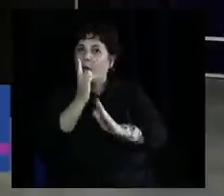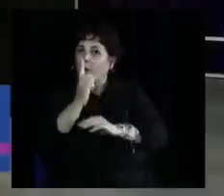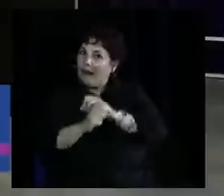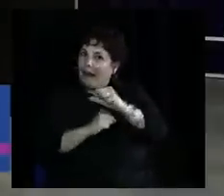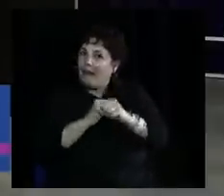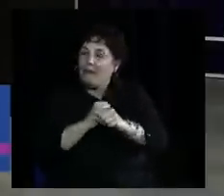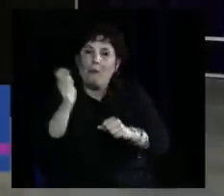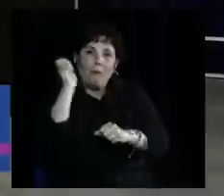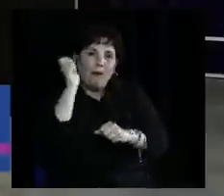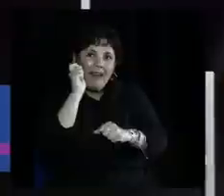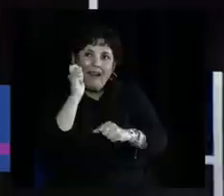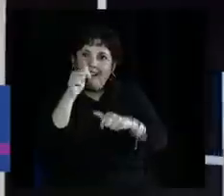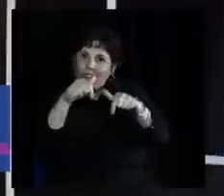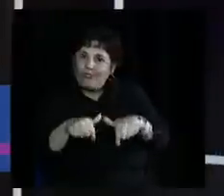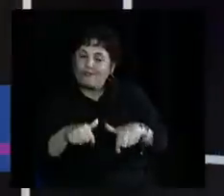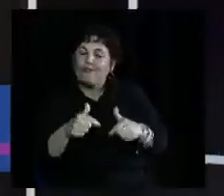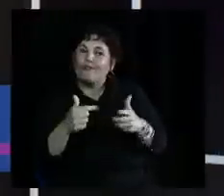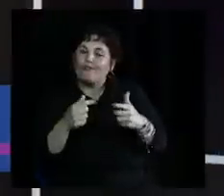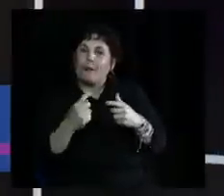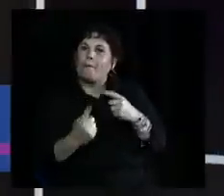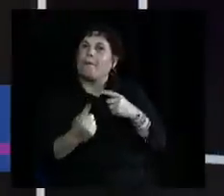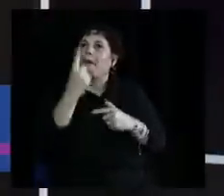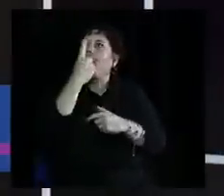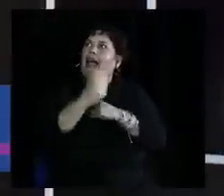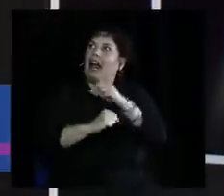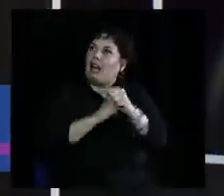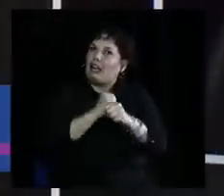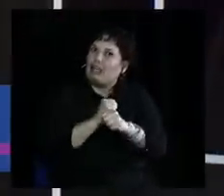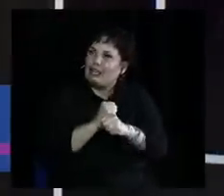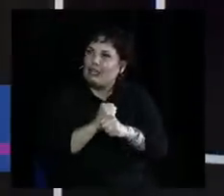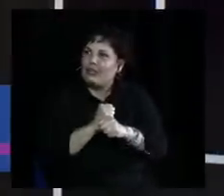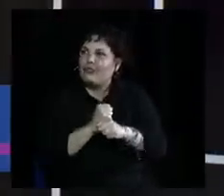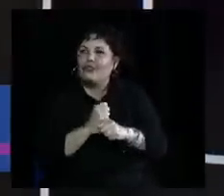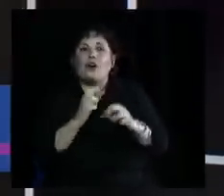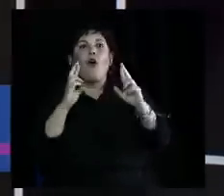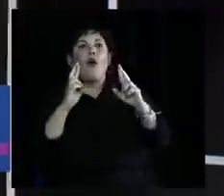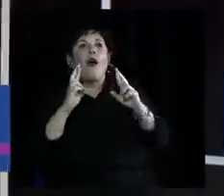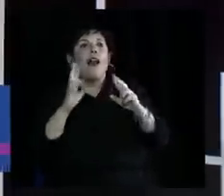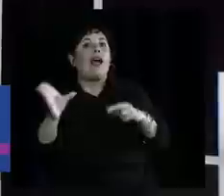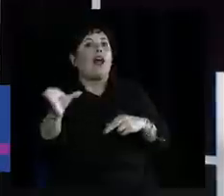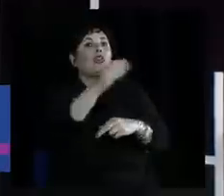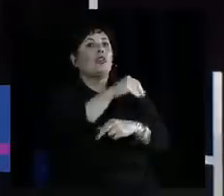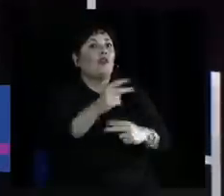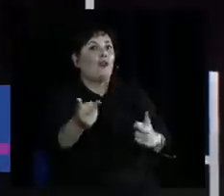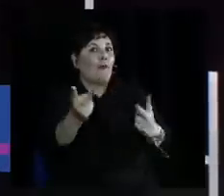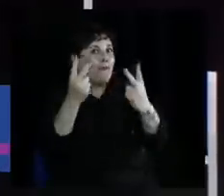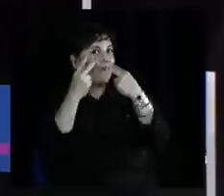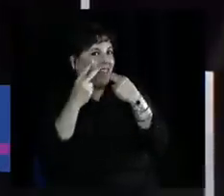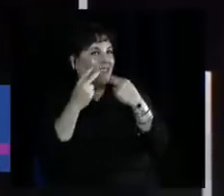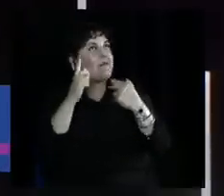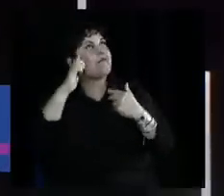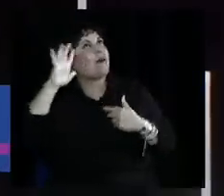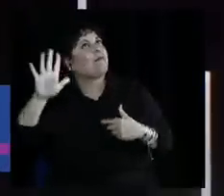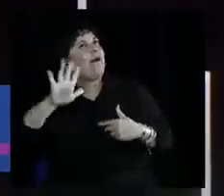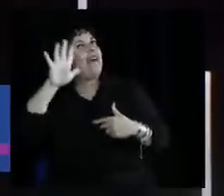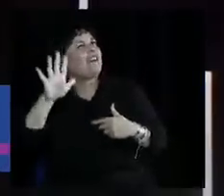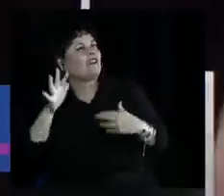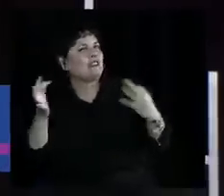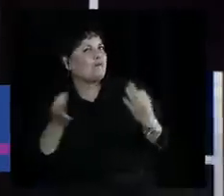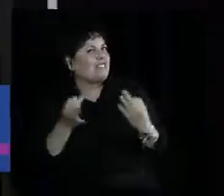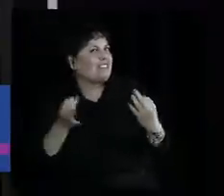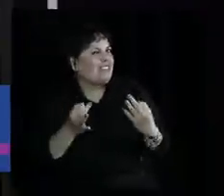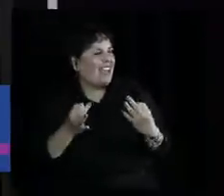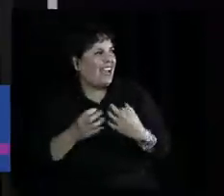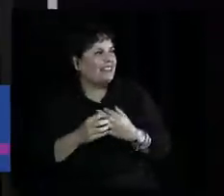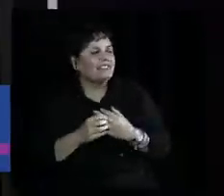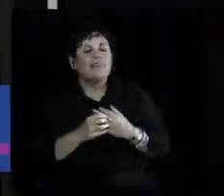semana, claro, la semana que viene cumpliremos nuestro primer aniversario. Esperamos contar con todos ustedes en ese programa. Así es. Me lo estoy imaginando medio especial. Bueno,